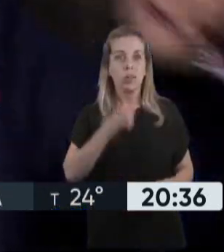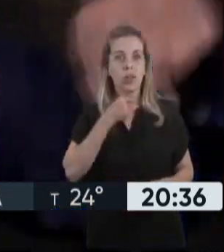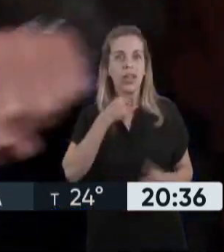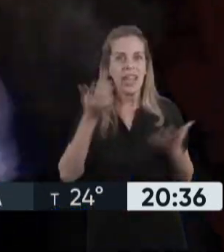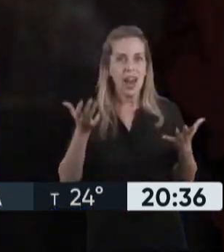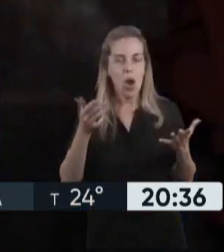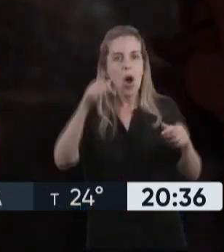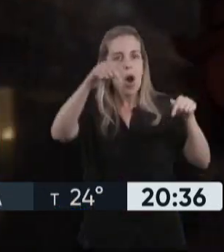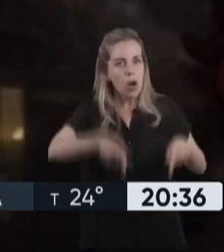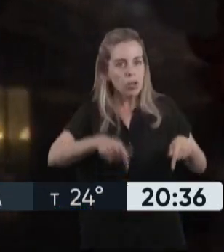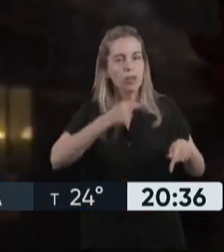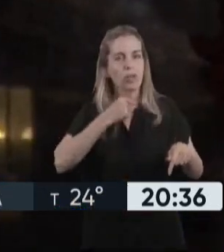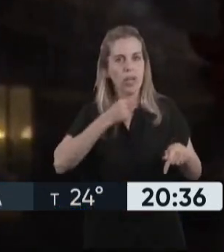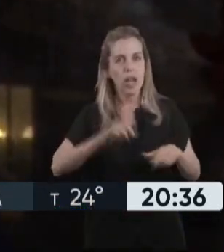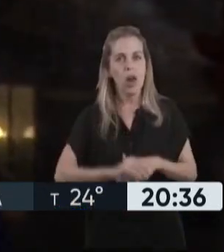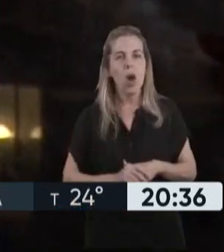Quiero hoy